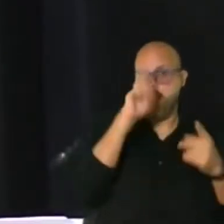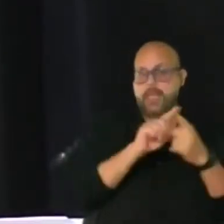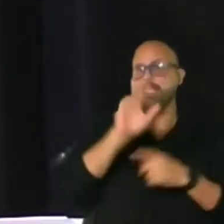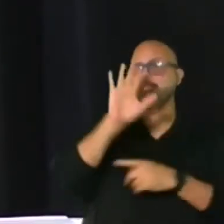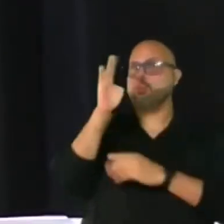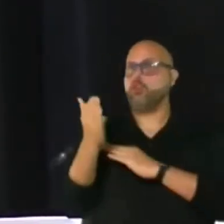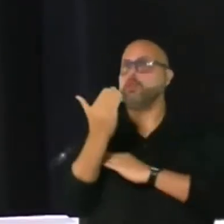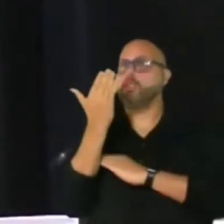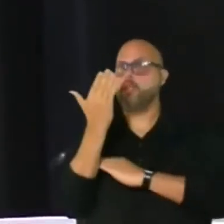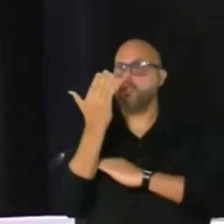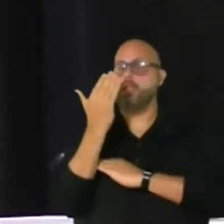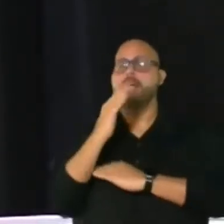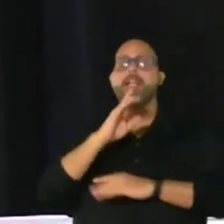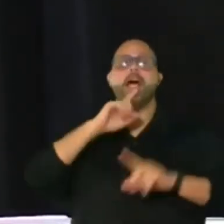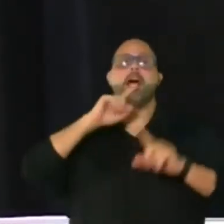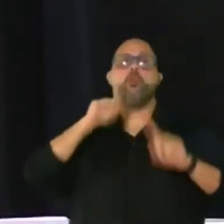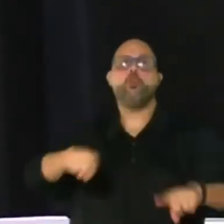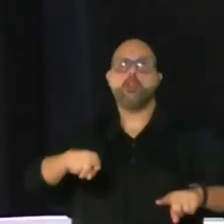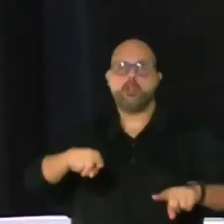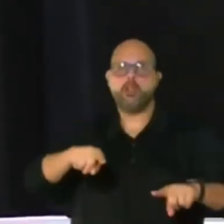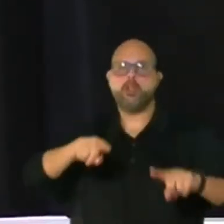entrará en vigor mañana